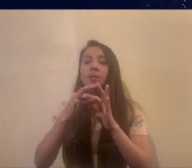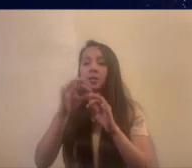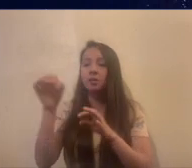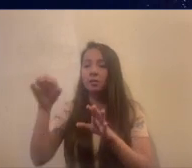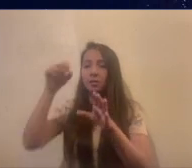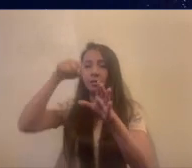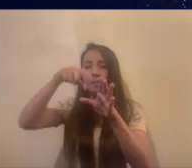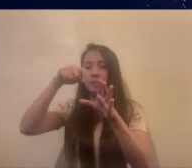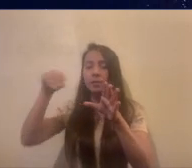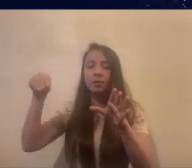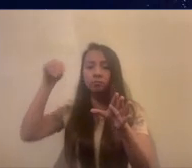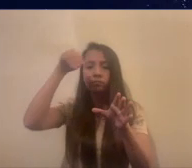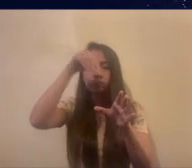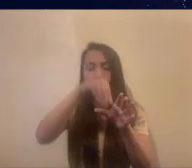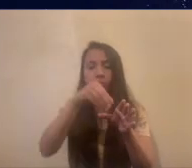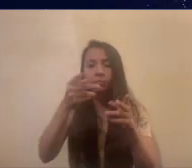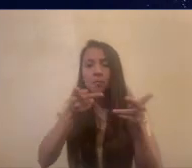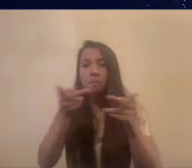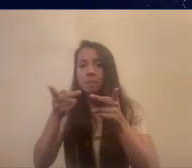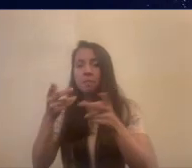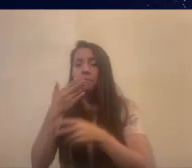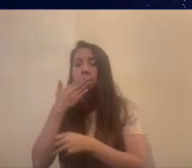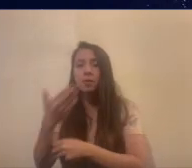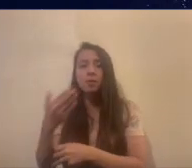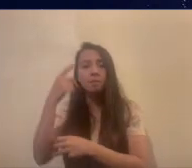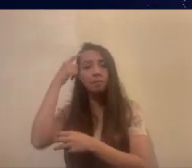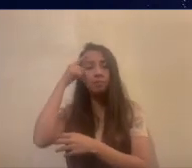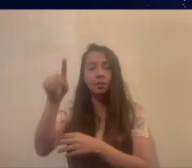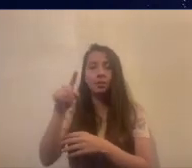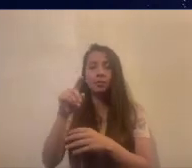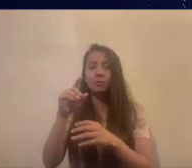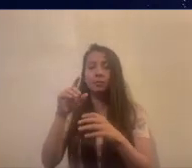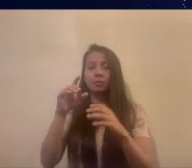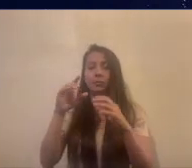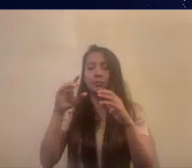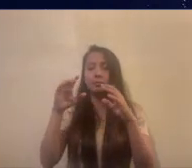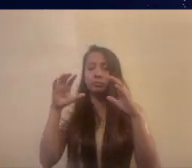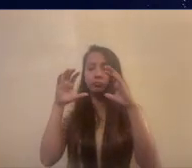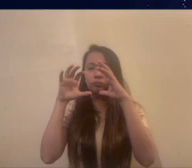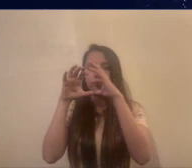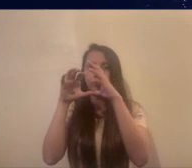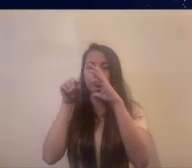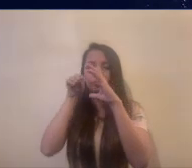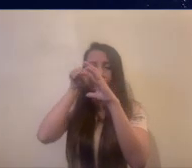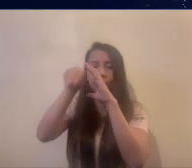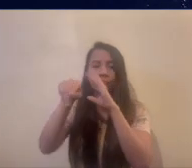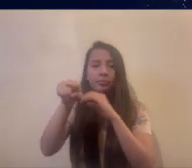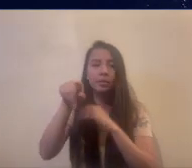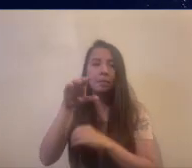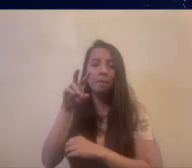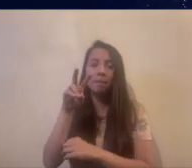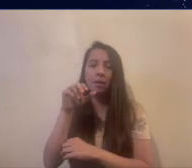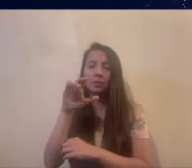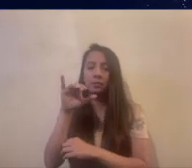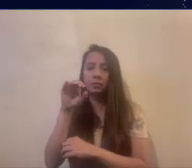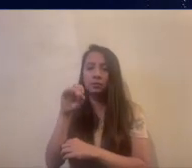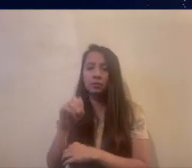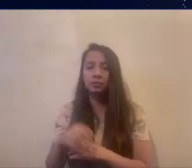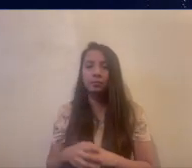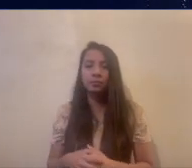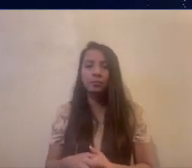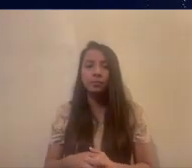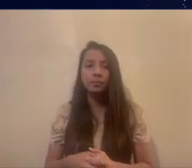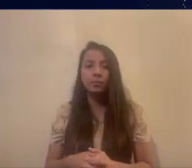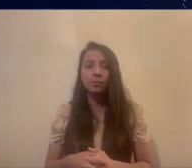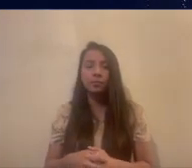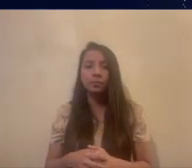semillas fueron seleccionadas de ese experimento y fueron preparadas para ser ingresadas en la cámara de vacío, en el CMDS, perdón, en